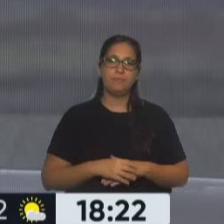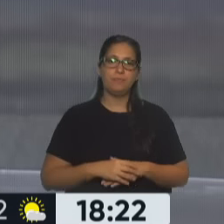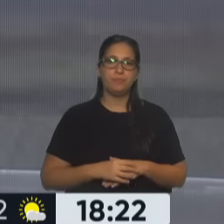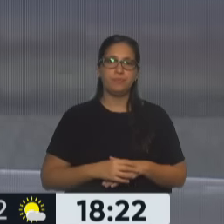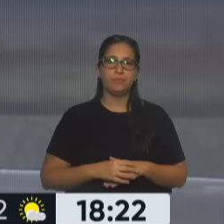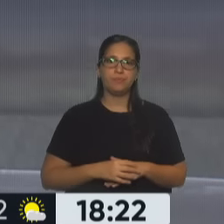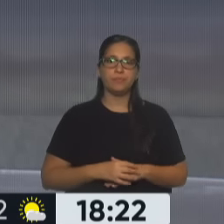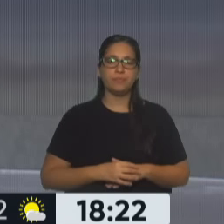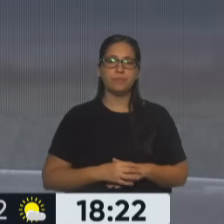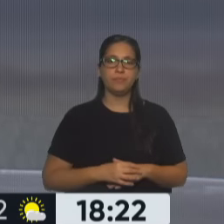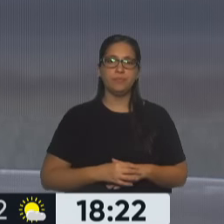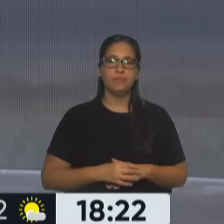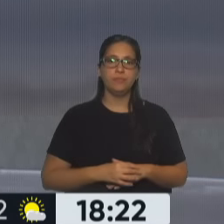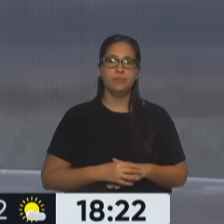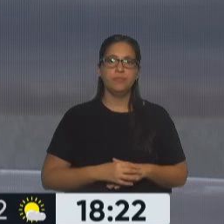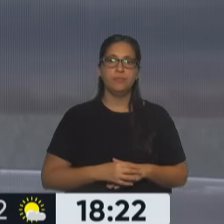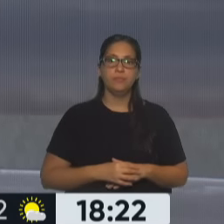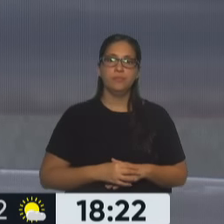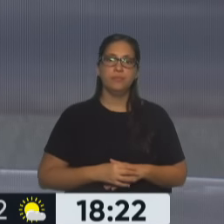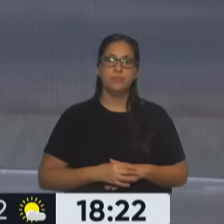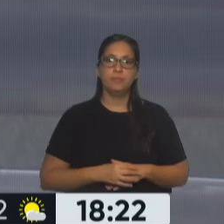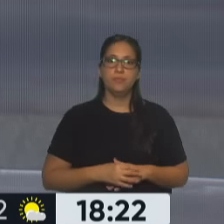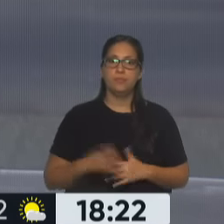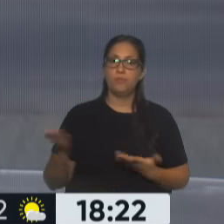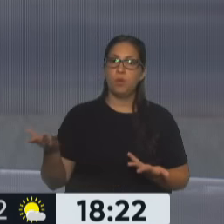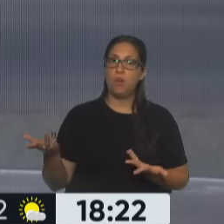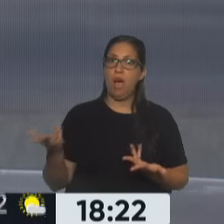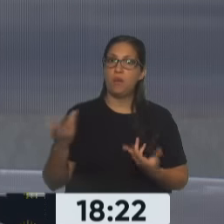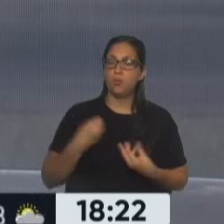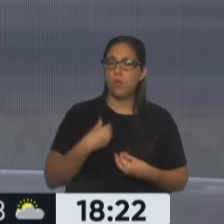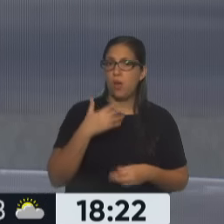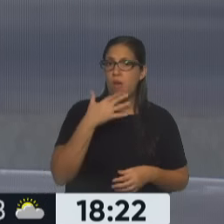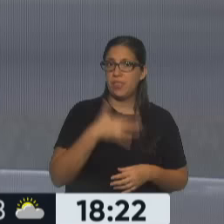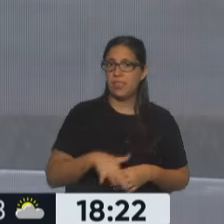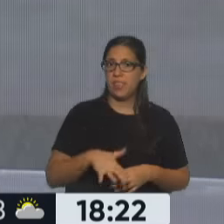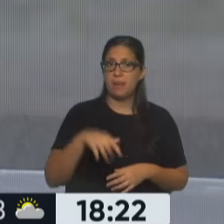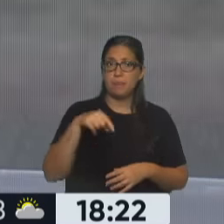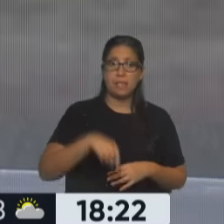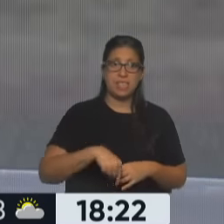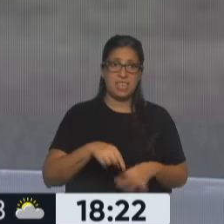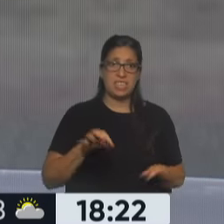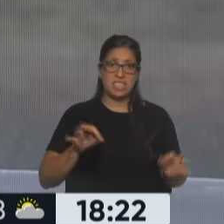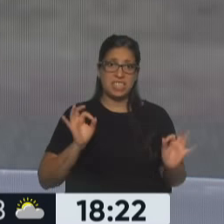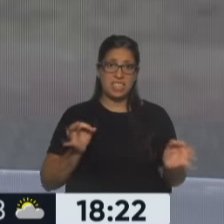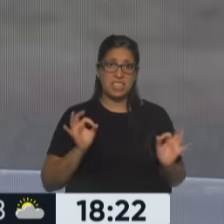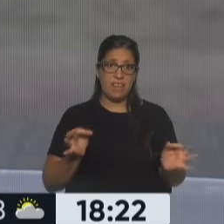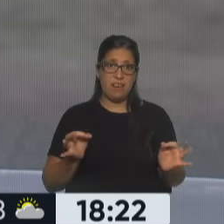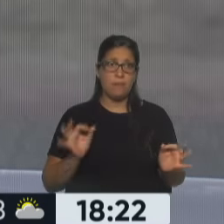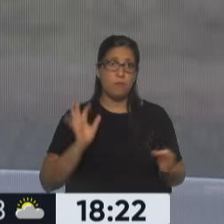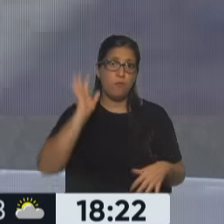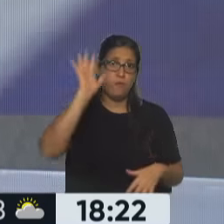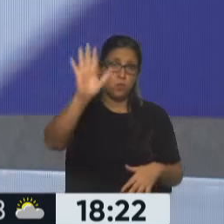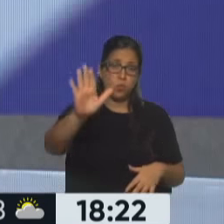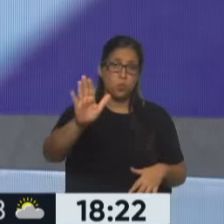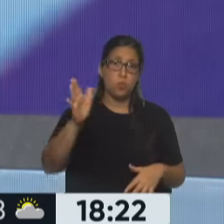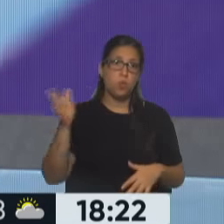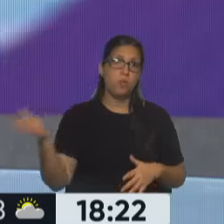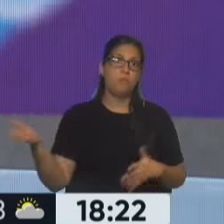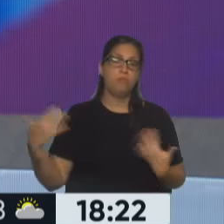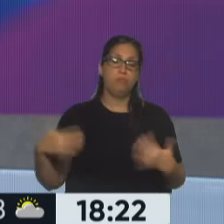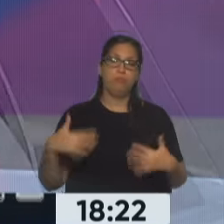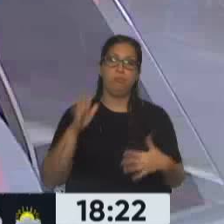allí, Nuria, ayudándonos a entender un poco no solamente tanto el presente, que ya lo sabemos, sino el futuro, un futuro incierto en